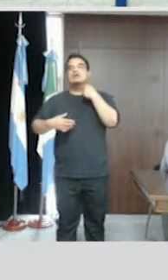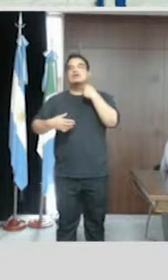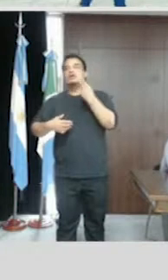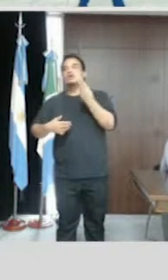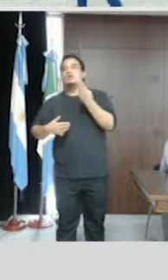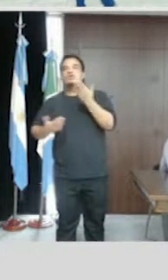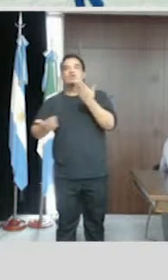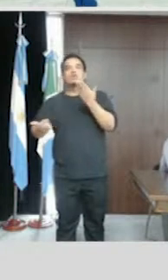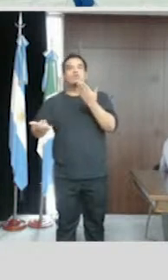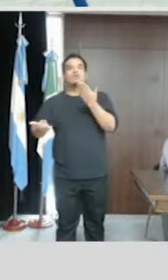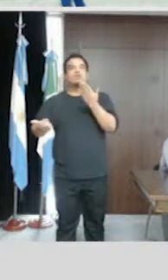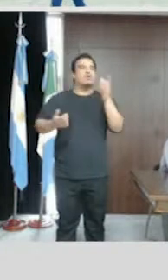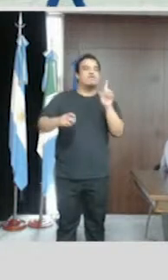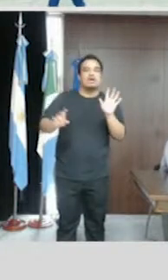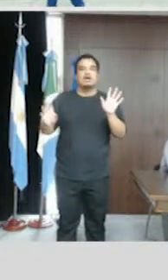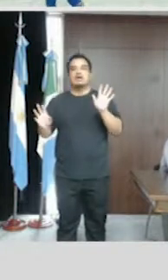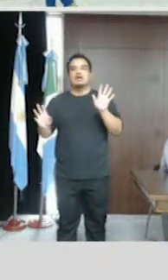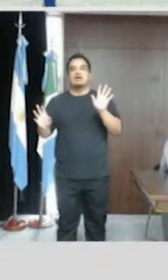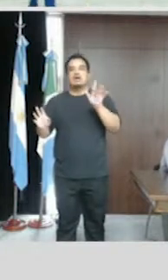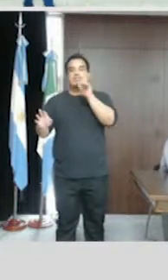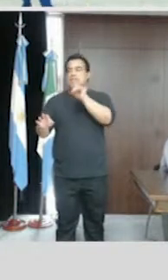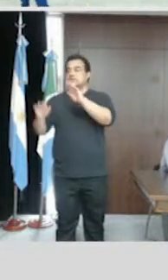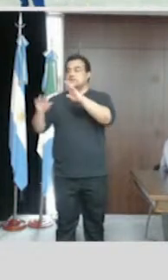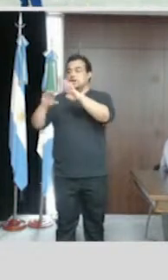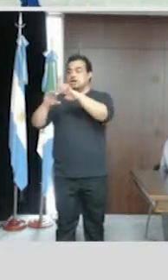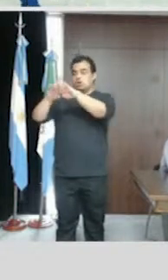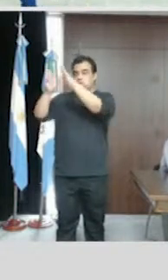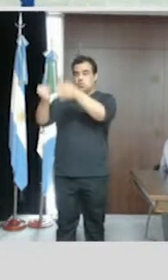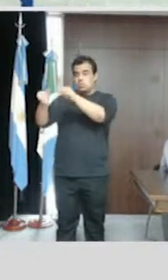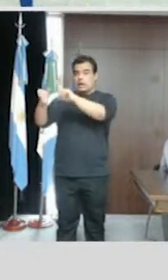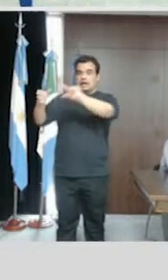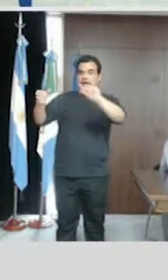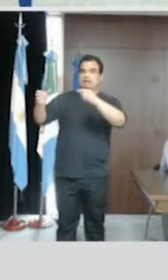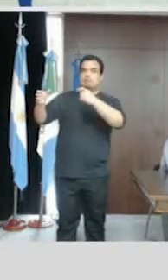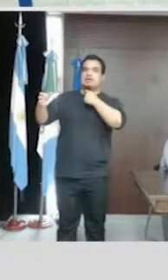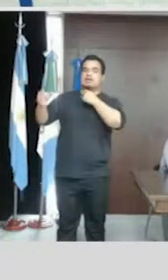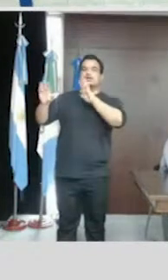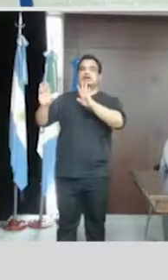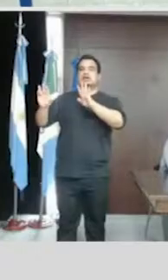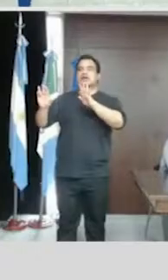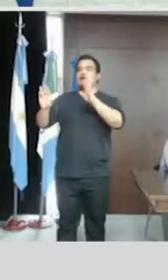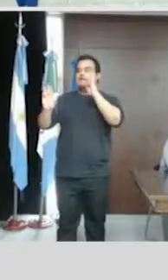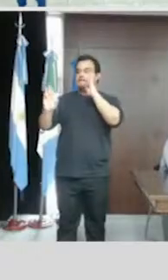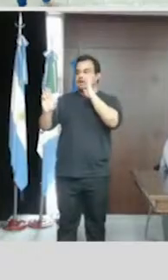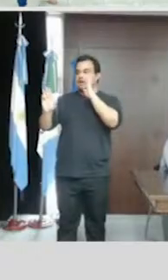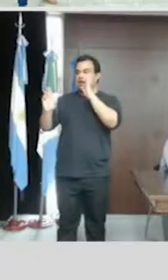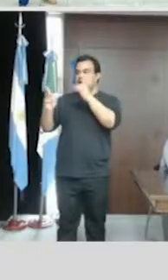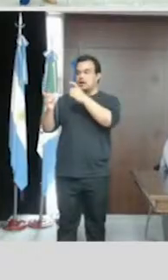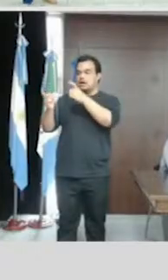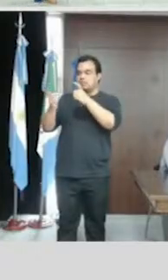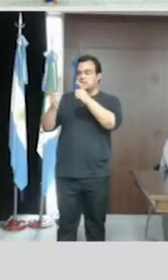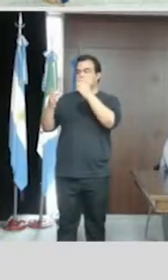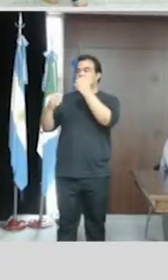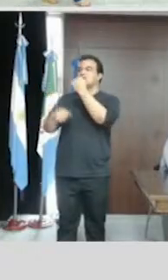viene y está, que se quiere escapar del geriátrico, que se quiere ir. Entonces, captamos esa desorientación. Sí, vení,